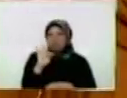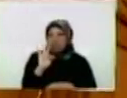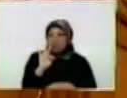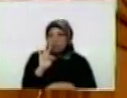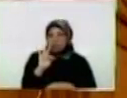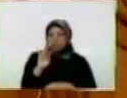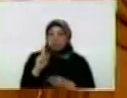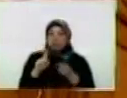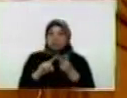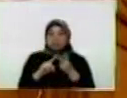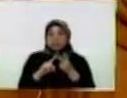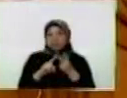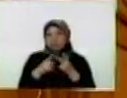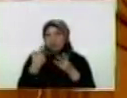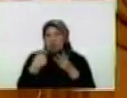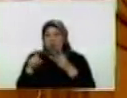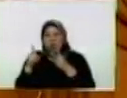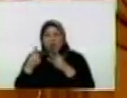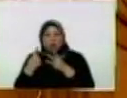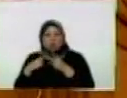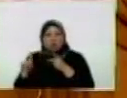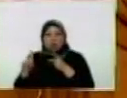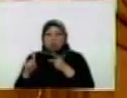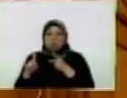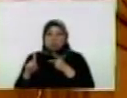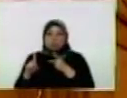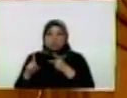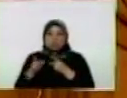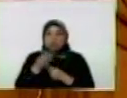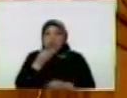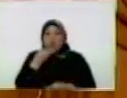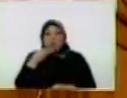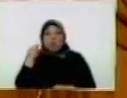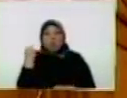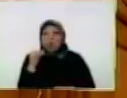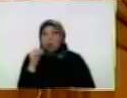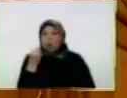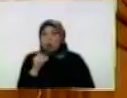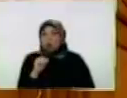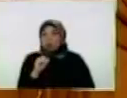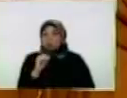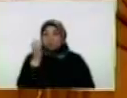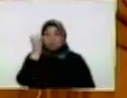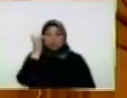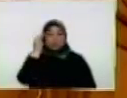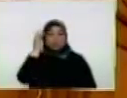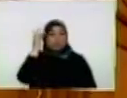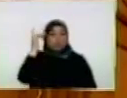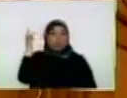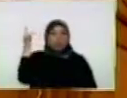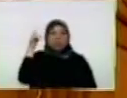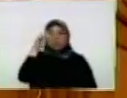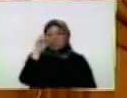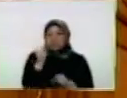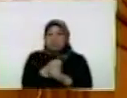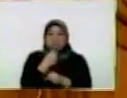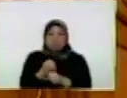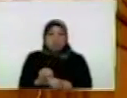Adán, tantos. Llegamos muy jóvenes, pero con muchos sueños y con mucho compromiso.